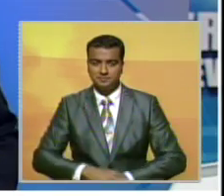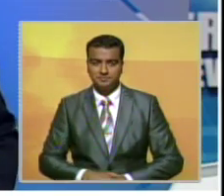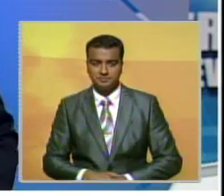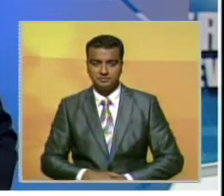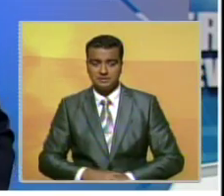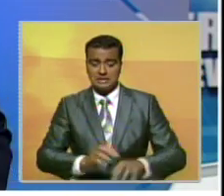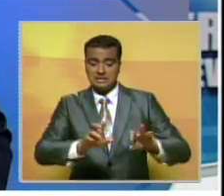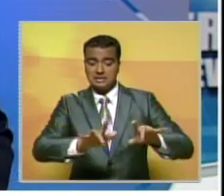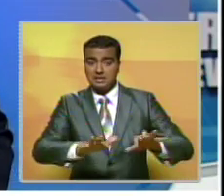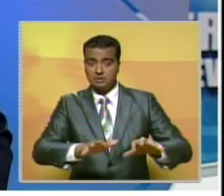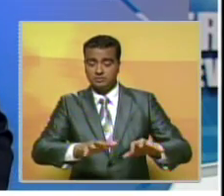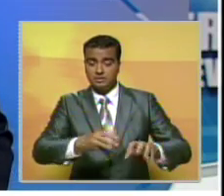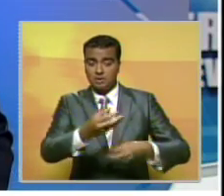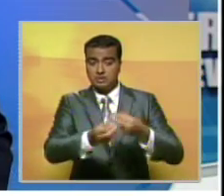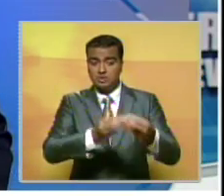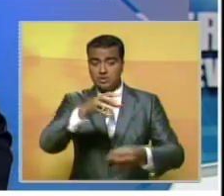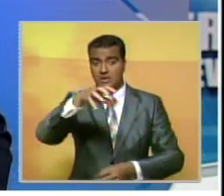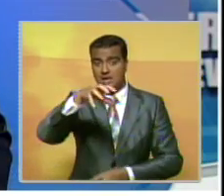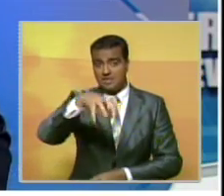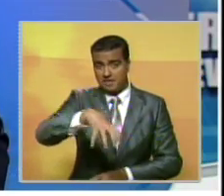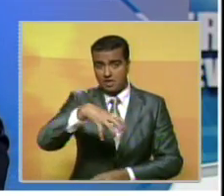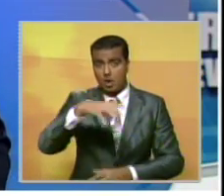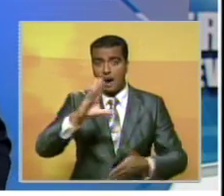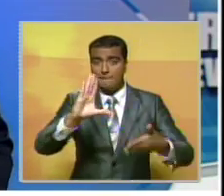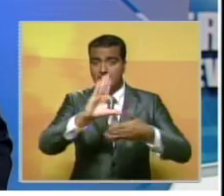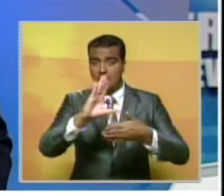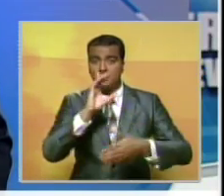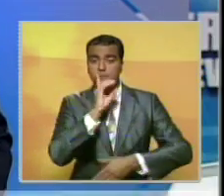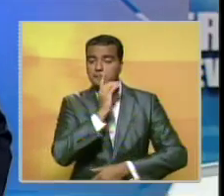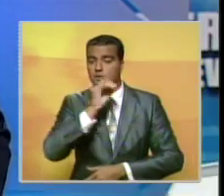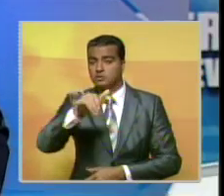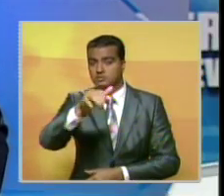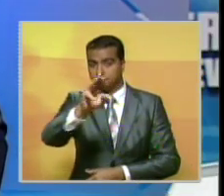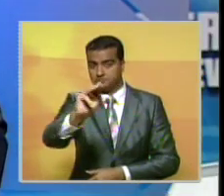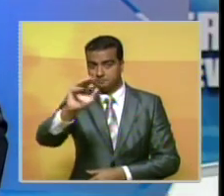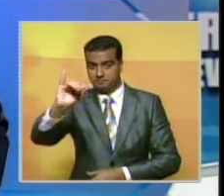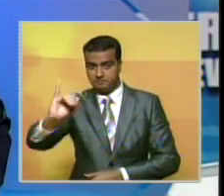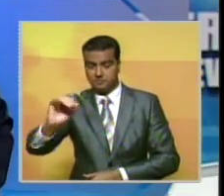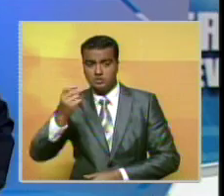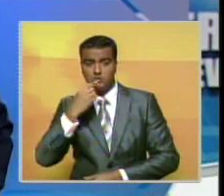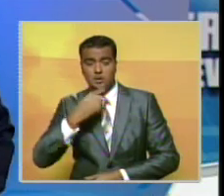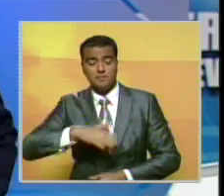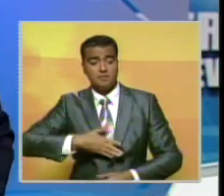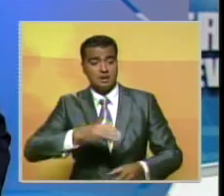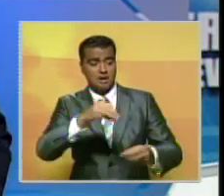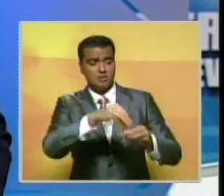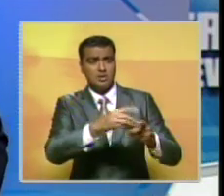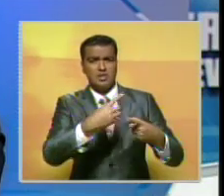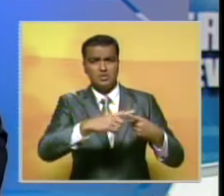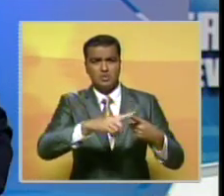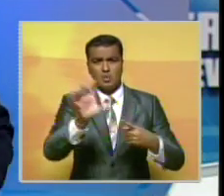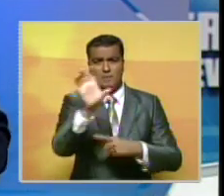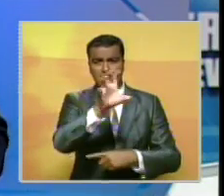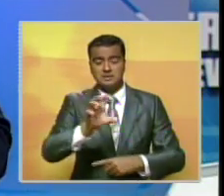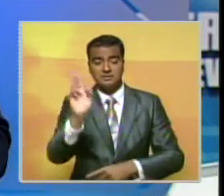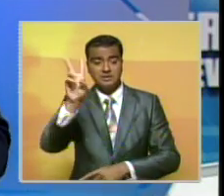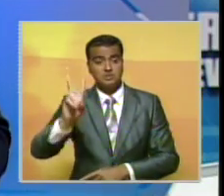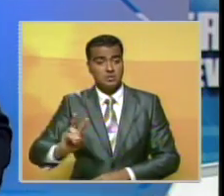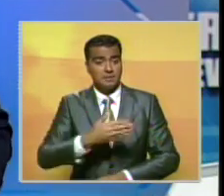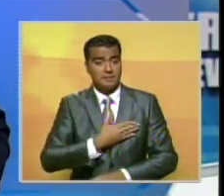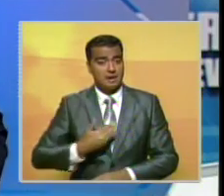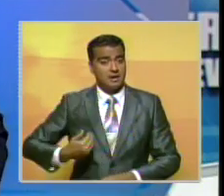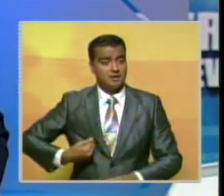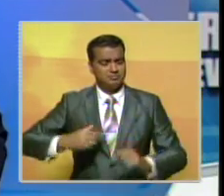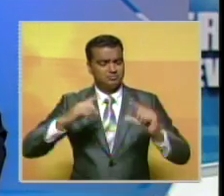secretario general de la Organización de Estados Americanos, José Miguel Insulza, sugirió la intervención de actores externos en Venezuela para tratar